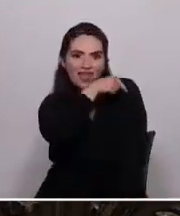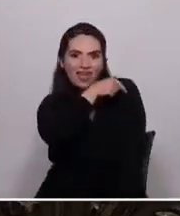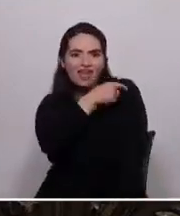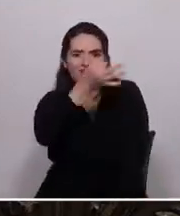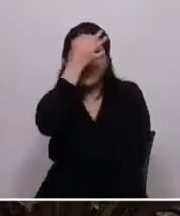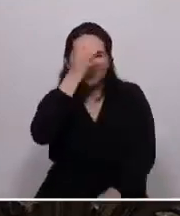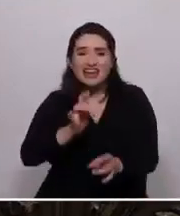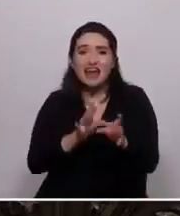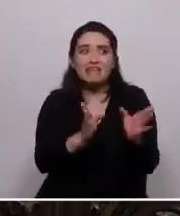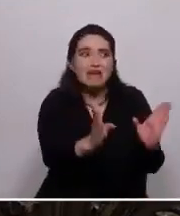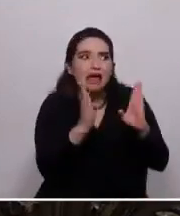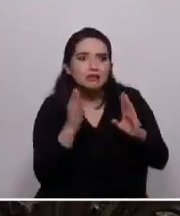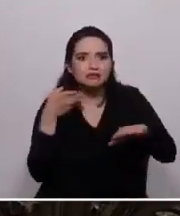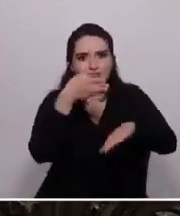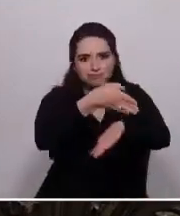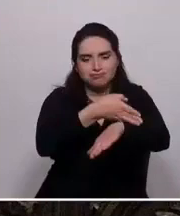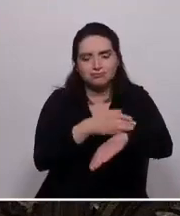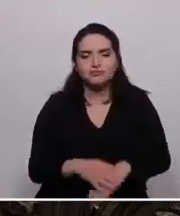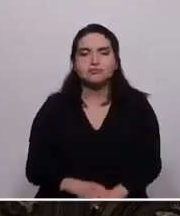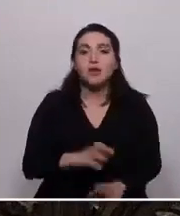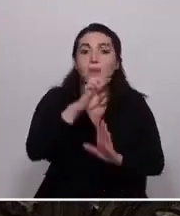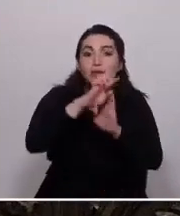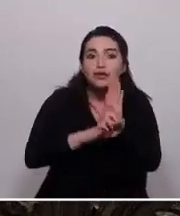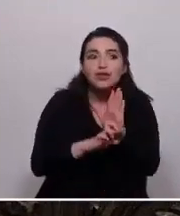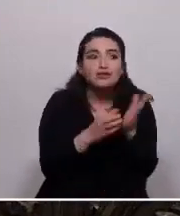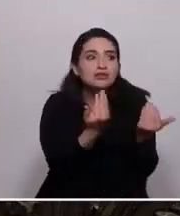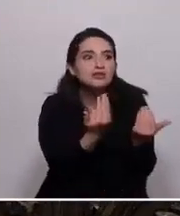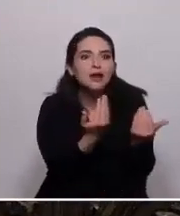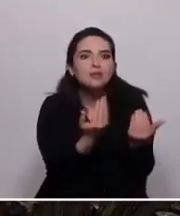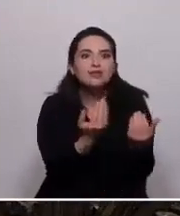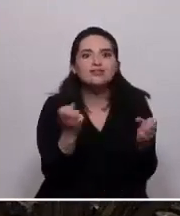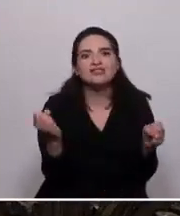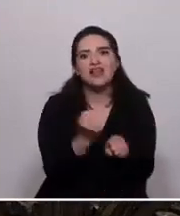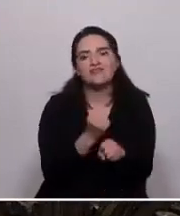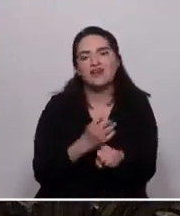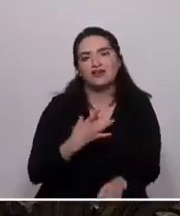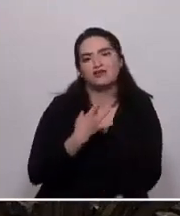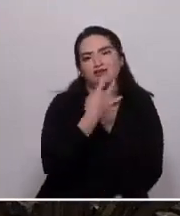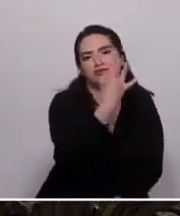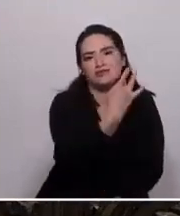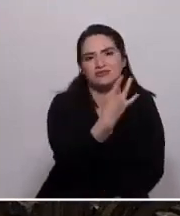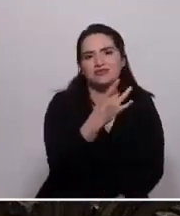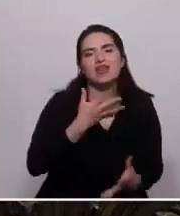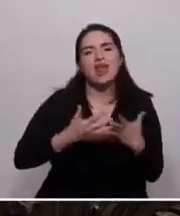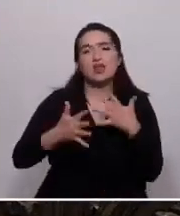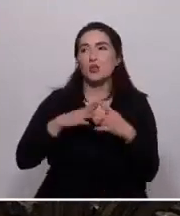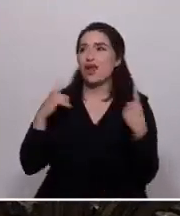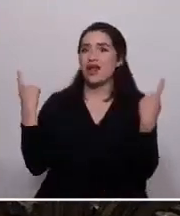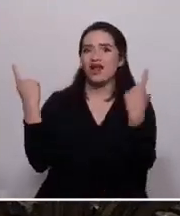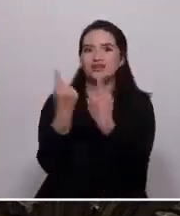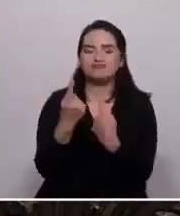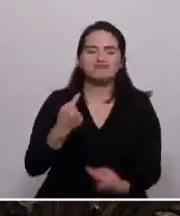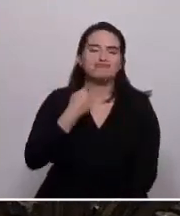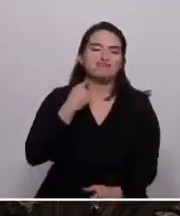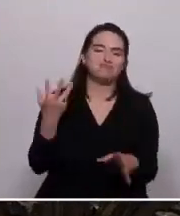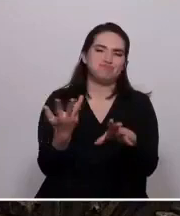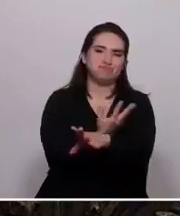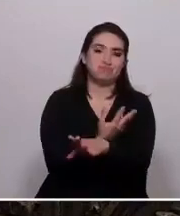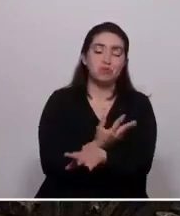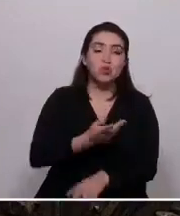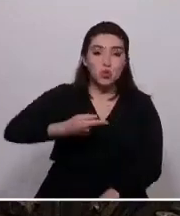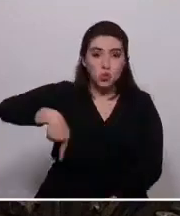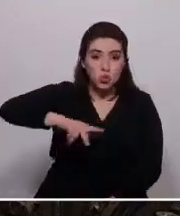los grandes proyectos extractivos para tener empleo, pero a costa de explotar nuestro ecosistema. La tierra, nuestra tierra,